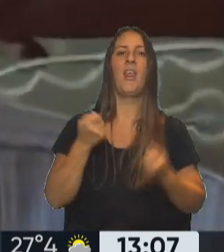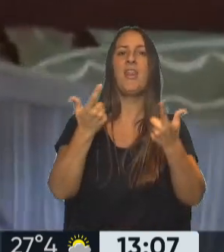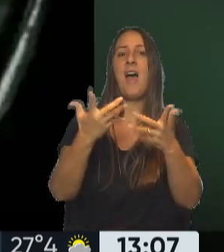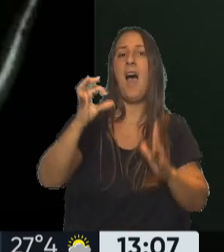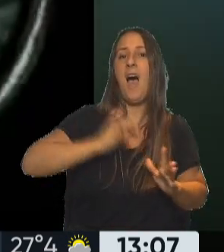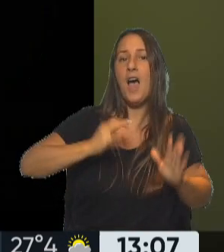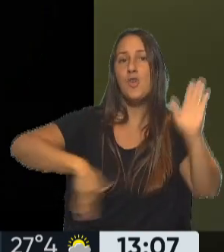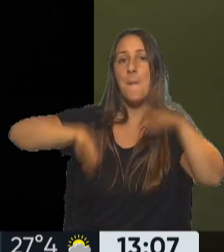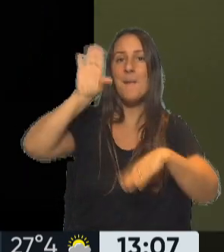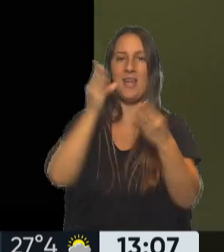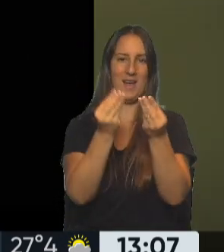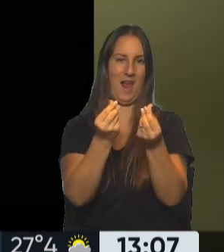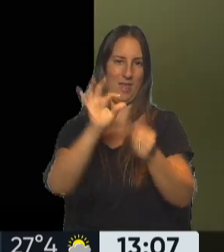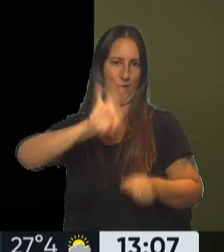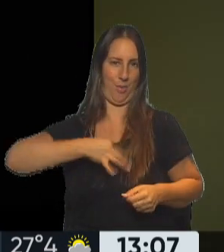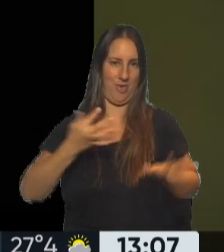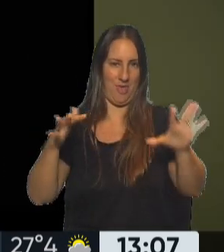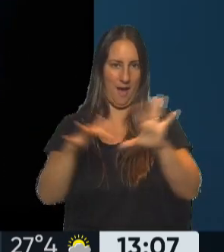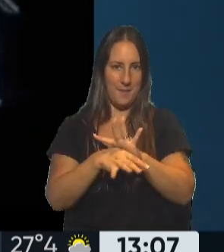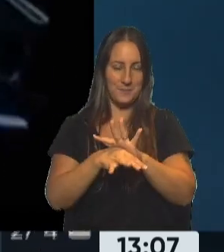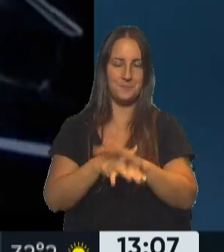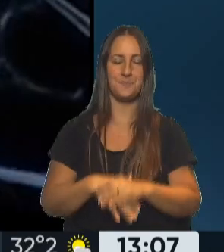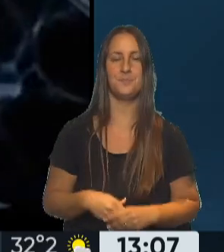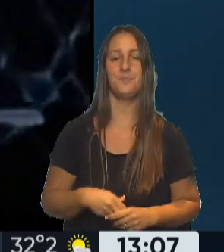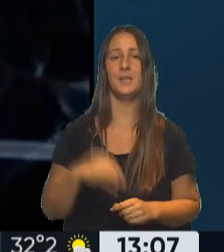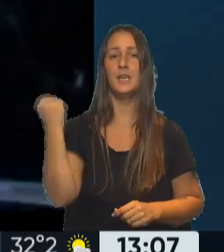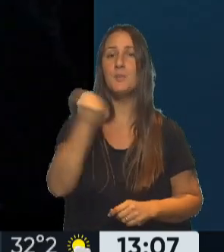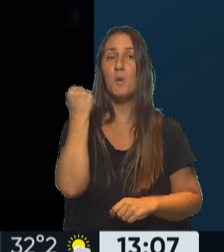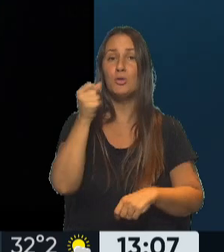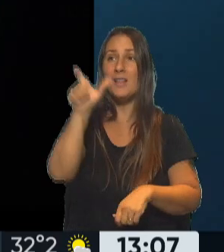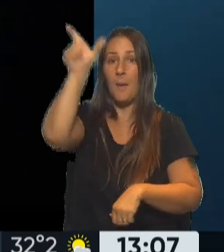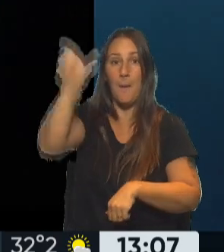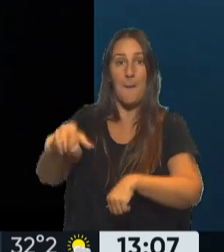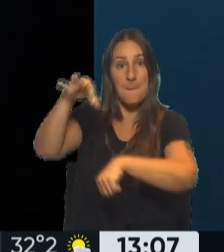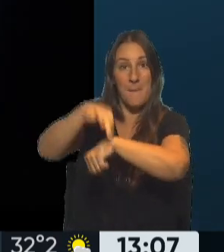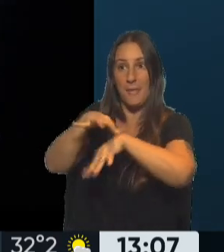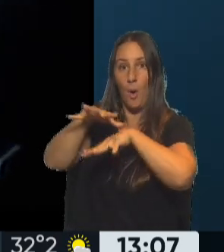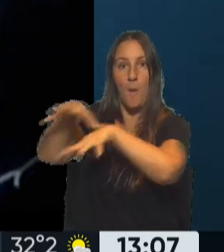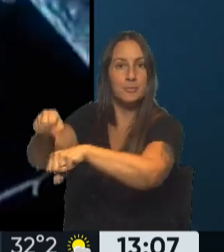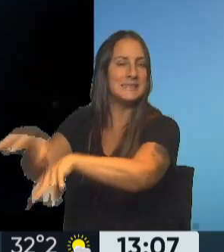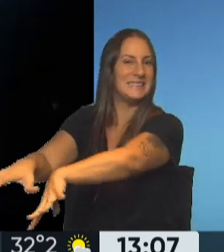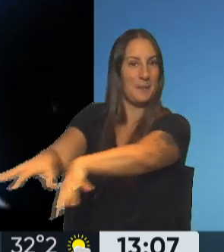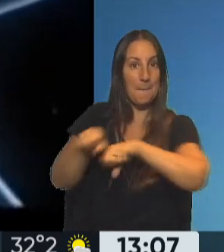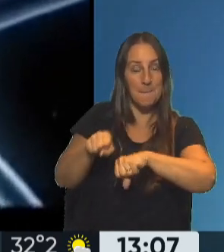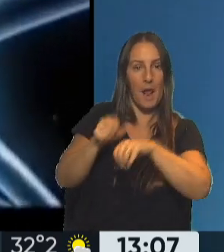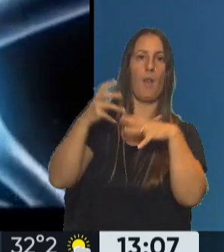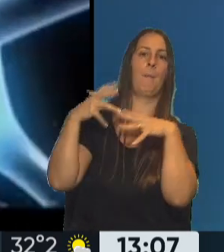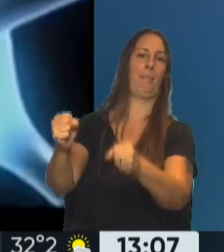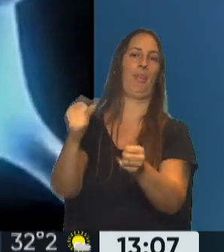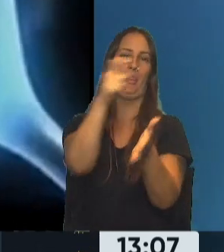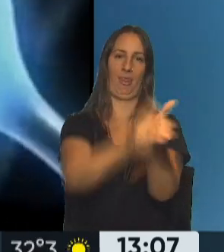vida a los pacientes parkinsonianos. Y es muy importante el diagnóstico precoz. Cuando vos antes diagnostiques la